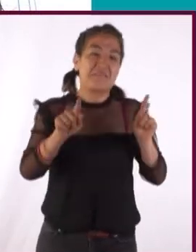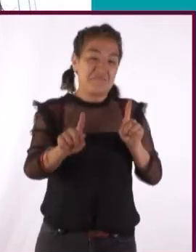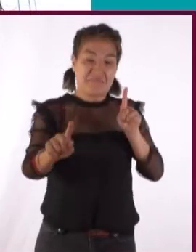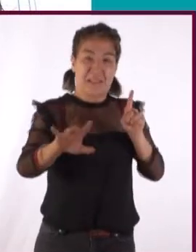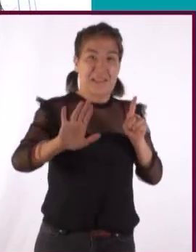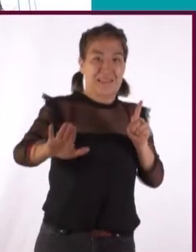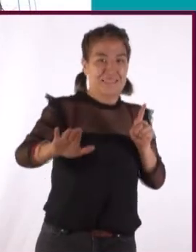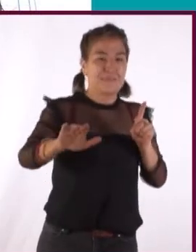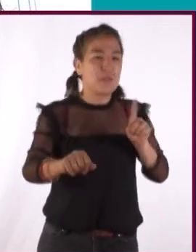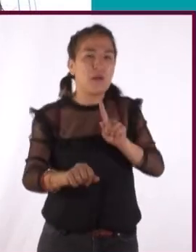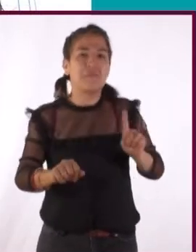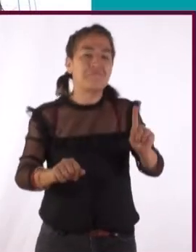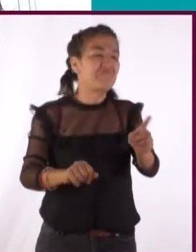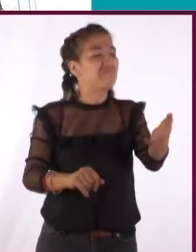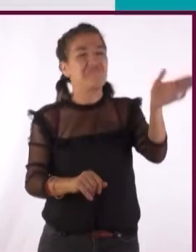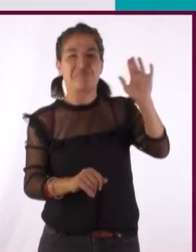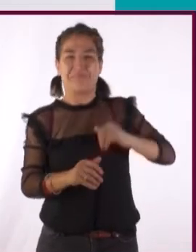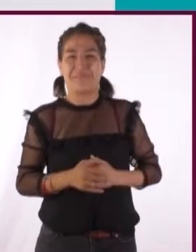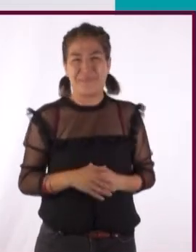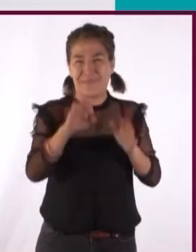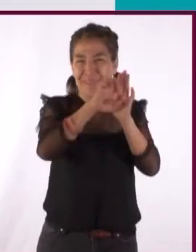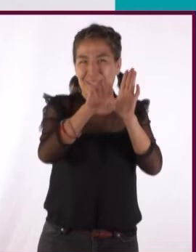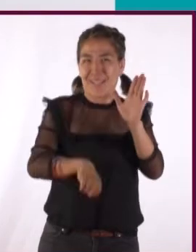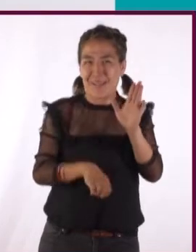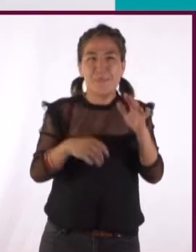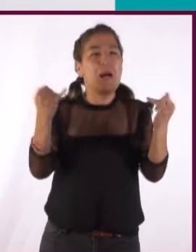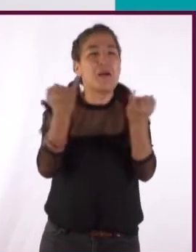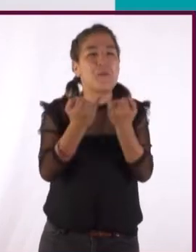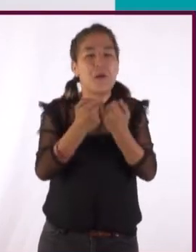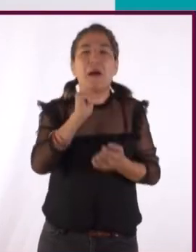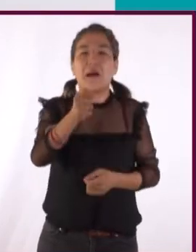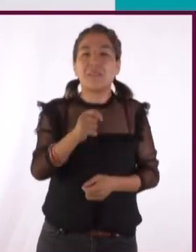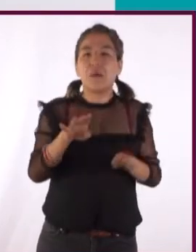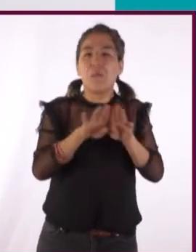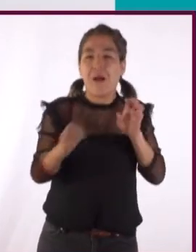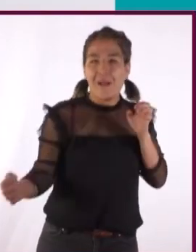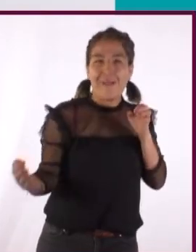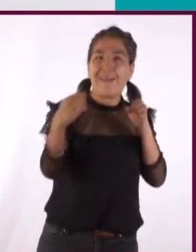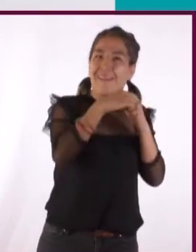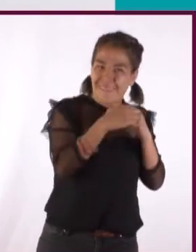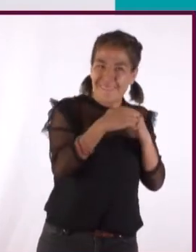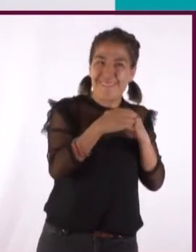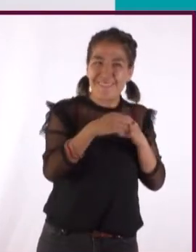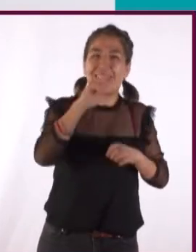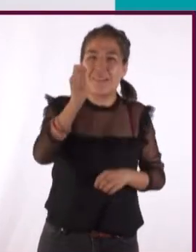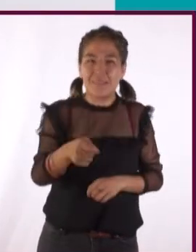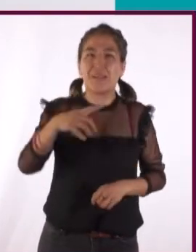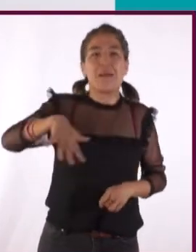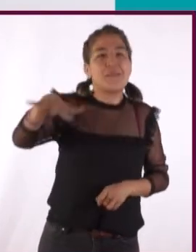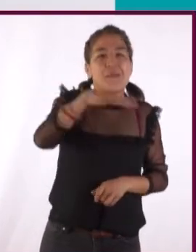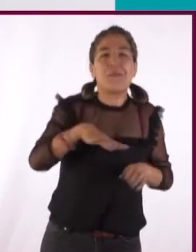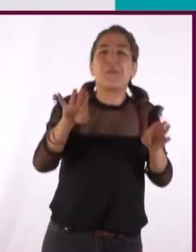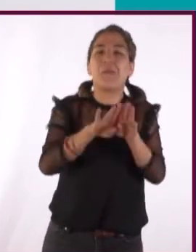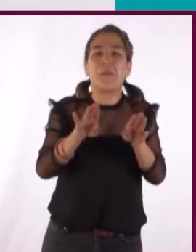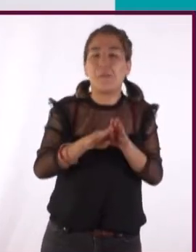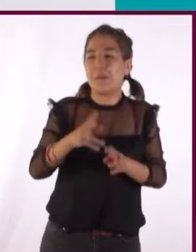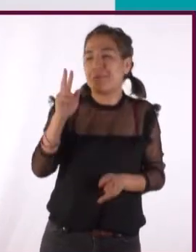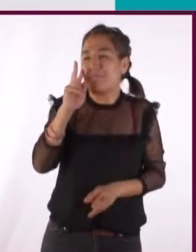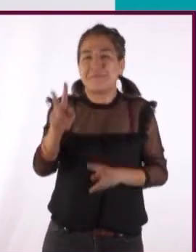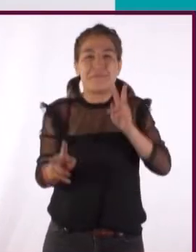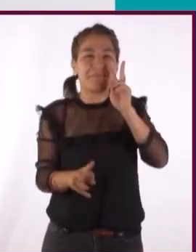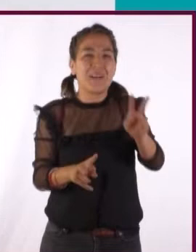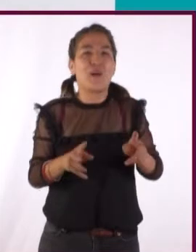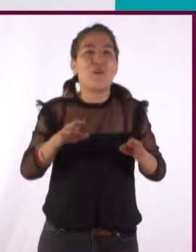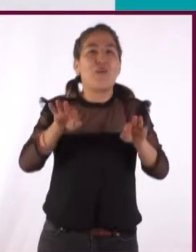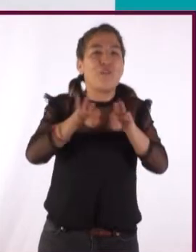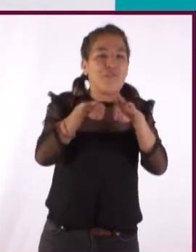pues ya sigue su camino, ¿no? Entonces, creo que la naturaleza también nos ha dotado de